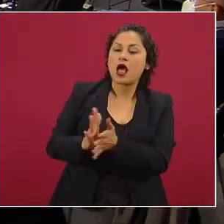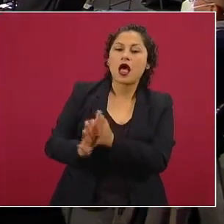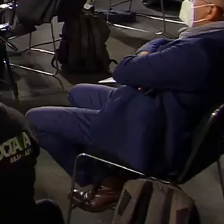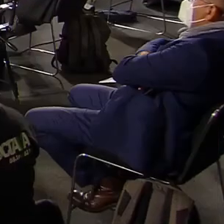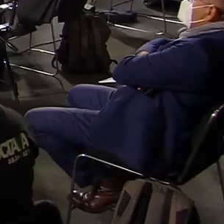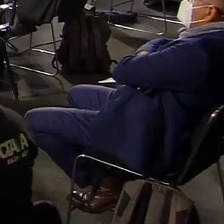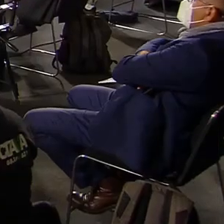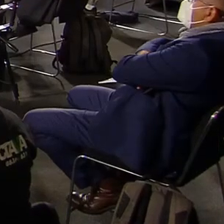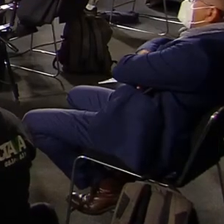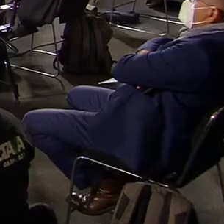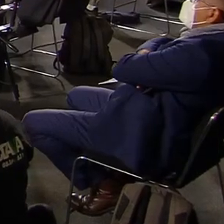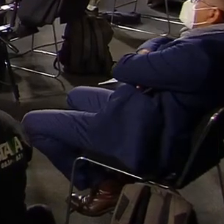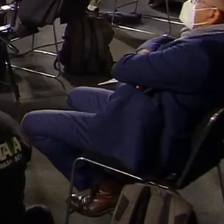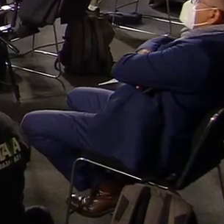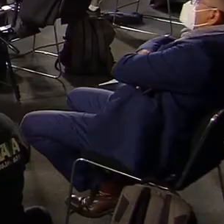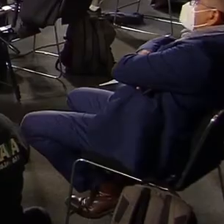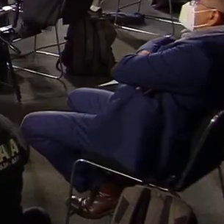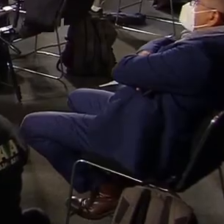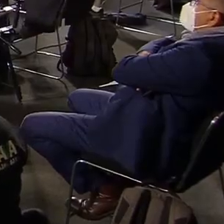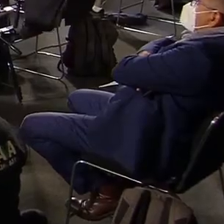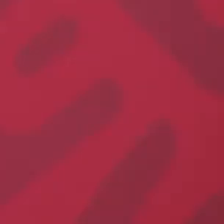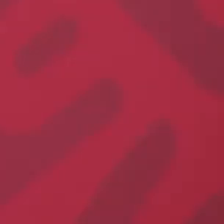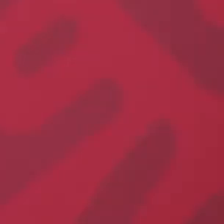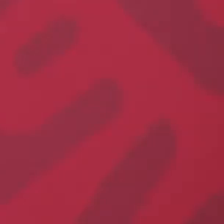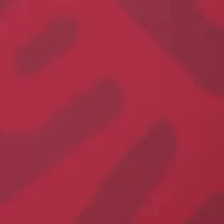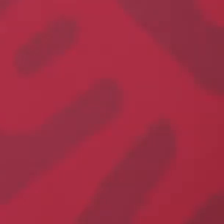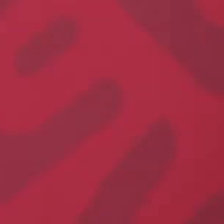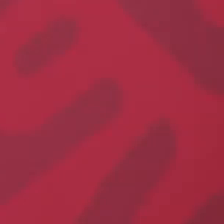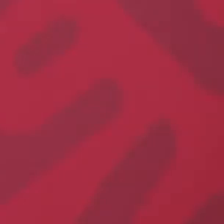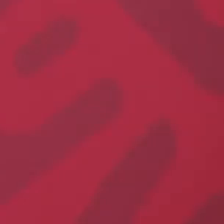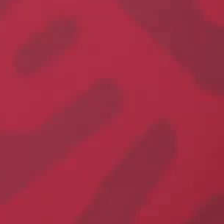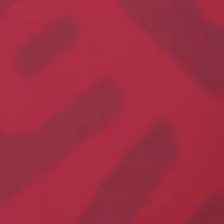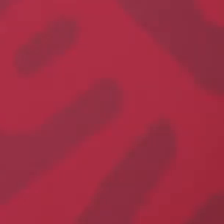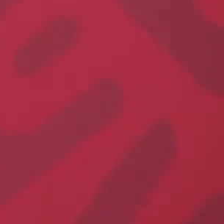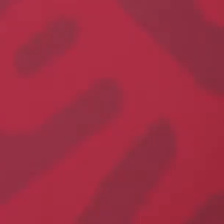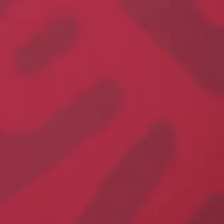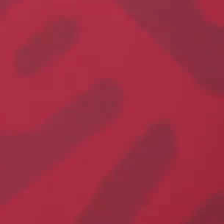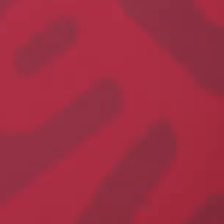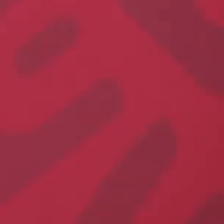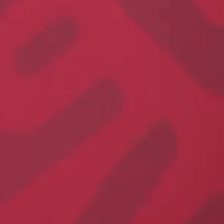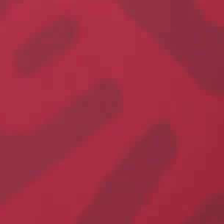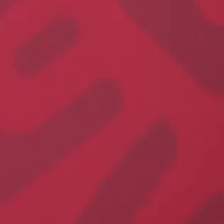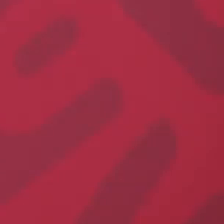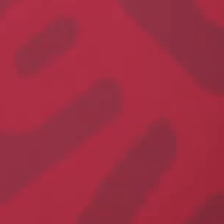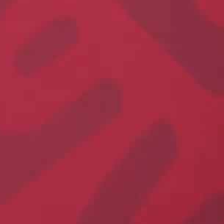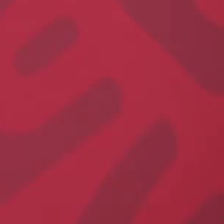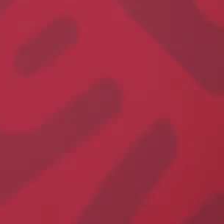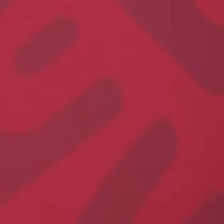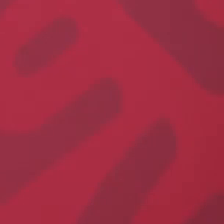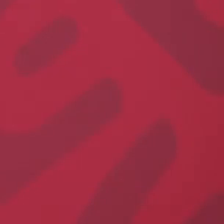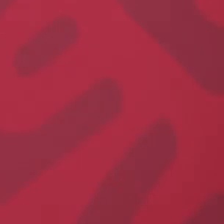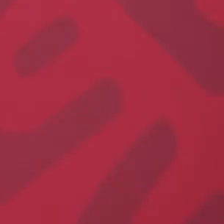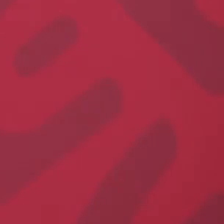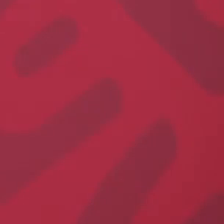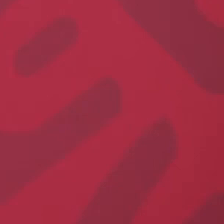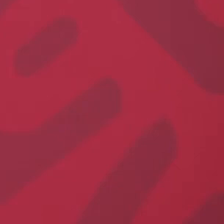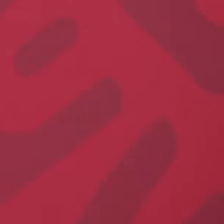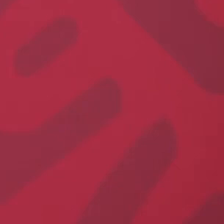También no debo generalizar, han habido